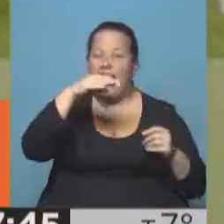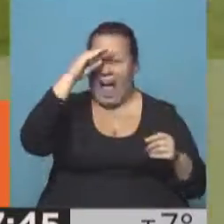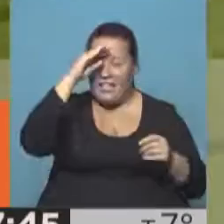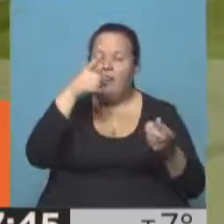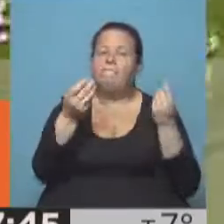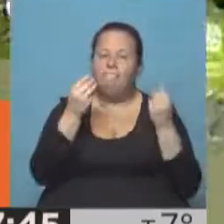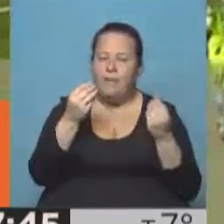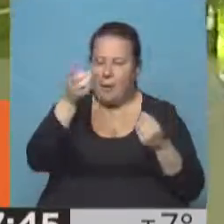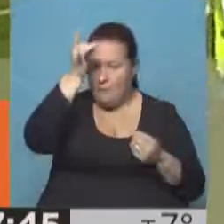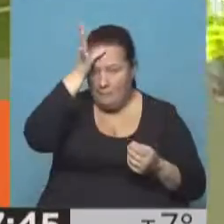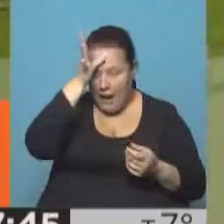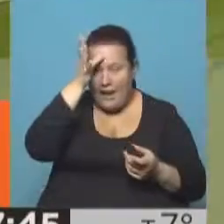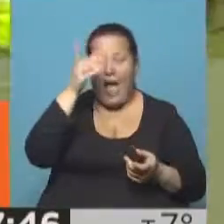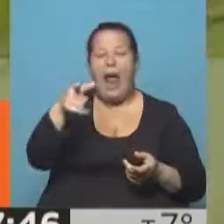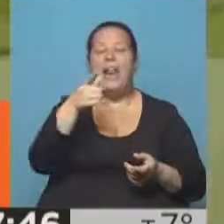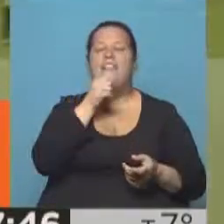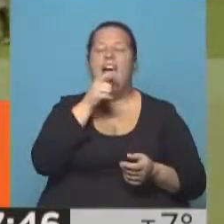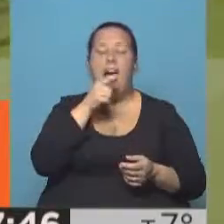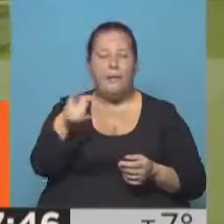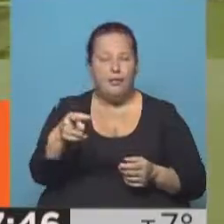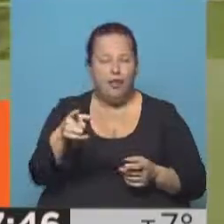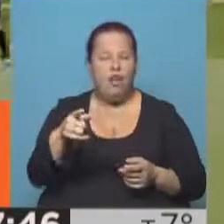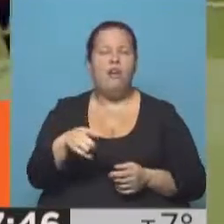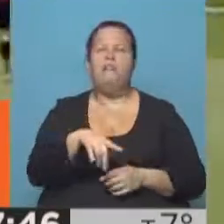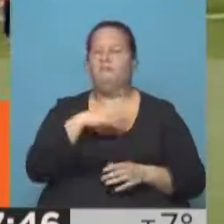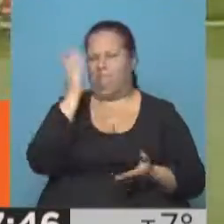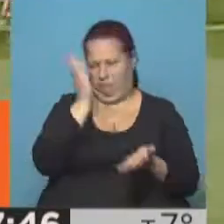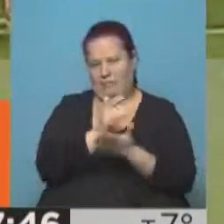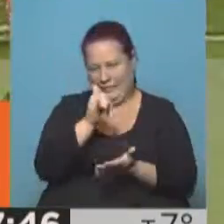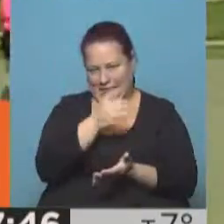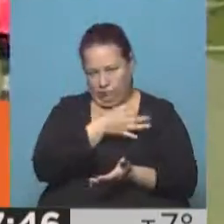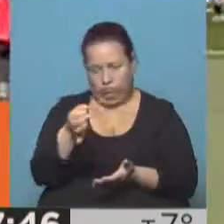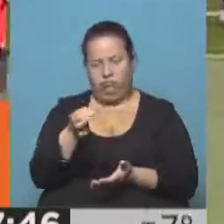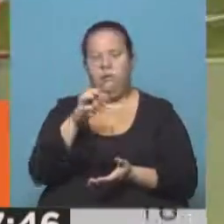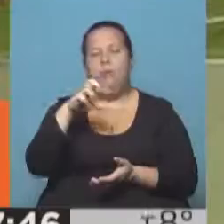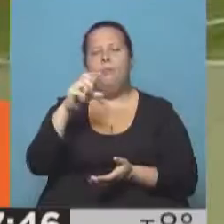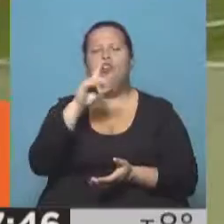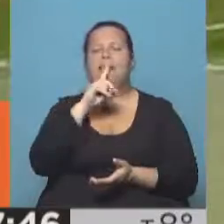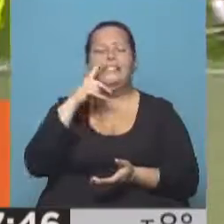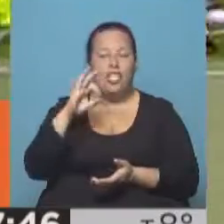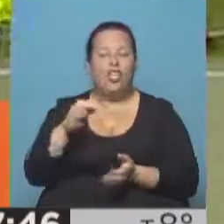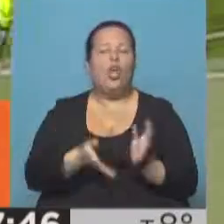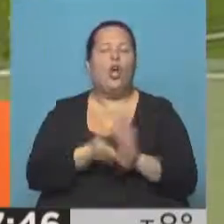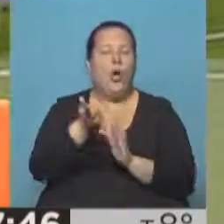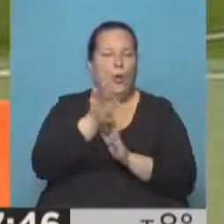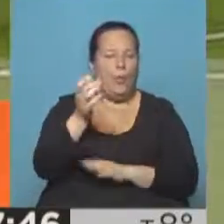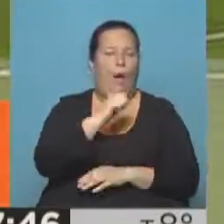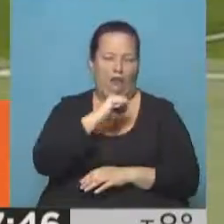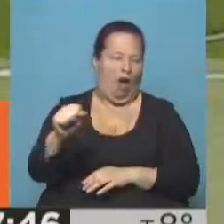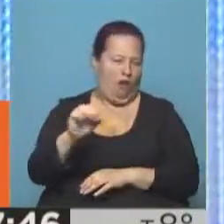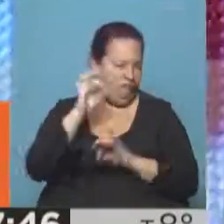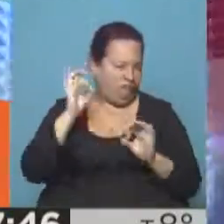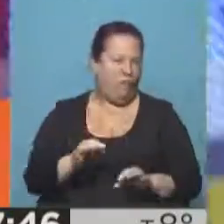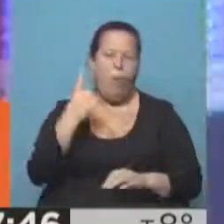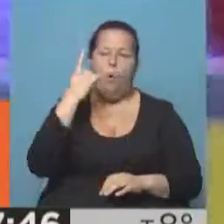tiene que ver con el penal que cobró el árbitro del encuentro, fue infracción, y que Tomás Pochettino fue quien lo iba a convalidar en gol.